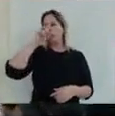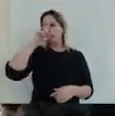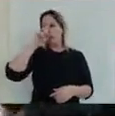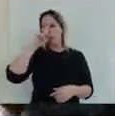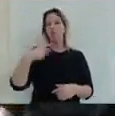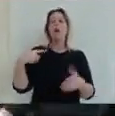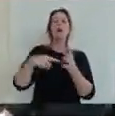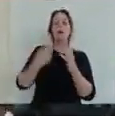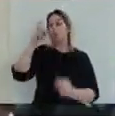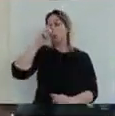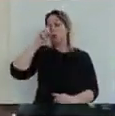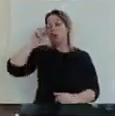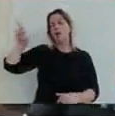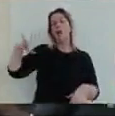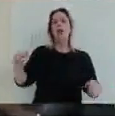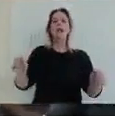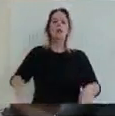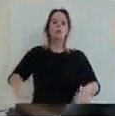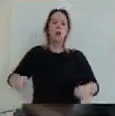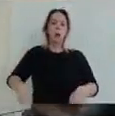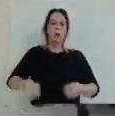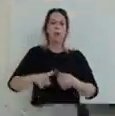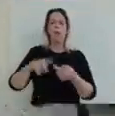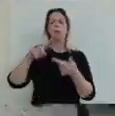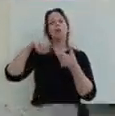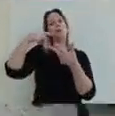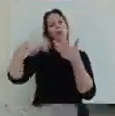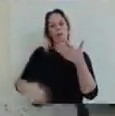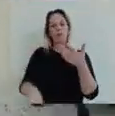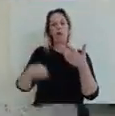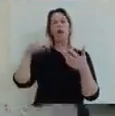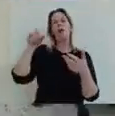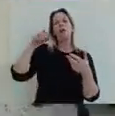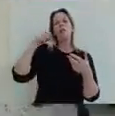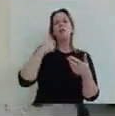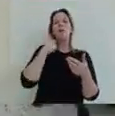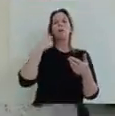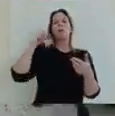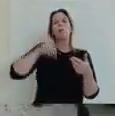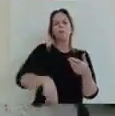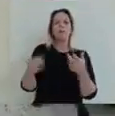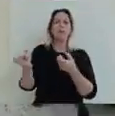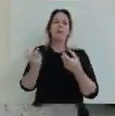Pongo a consideración la moción de la concejal Miño, aprobado por unanimidad.